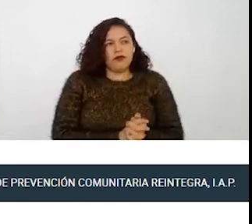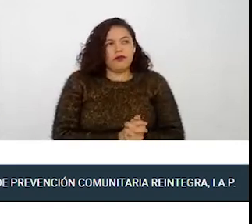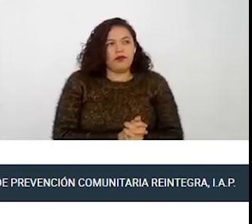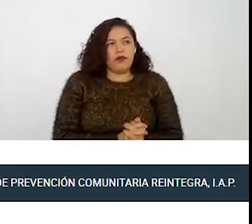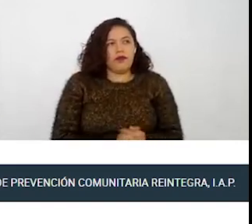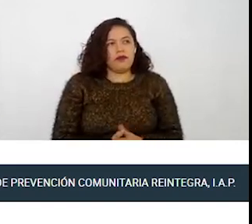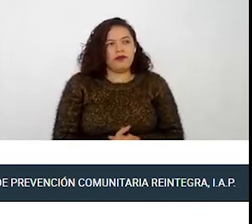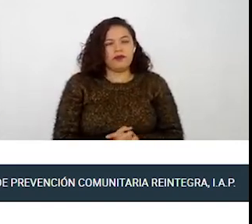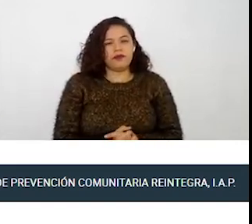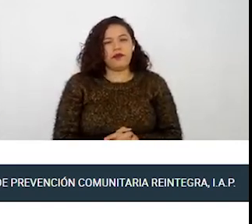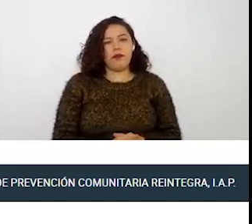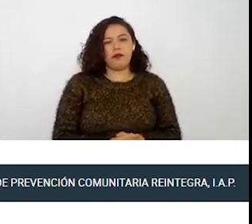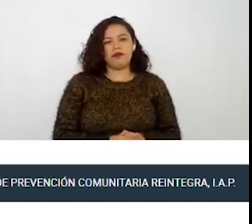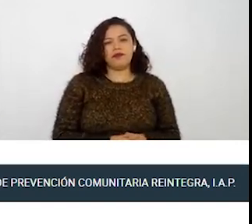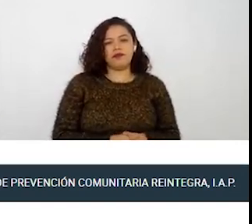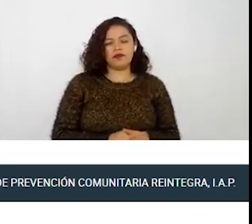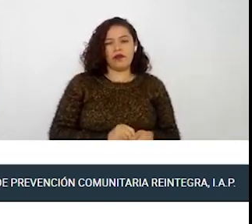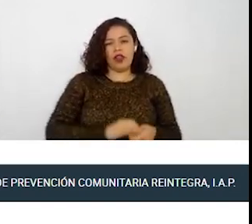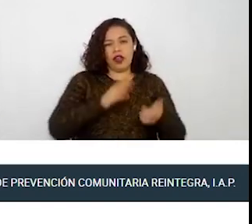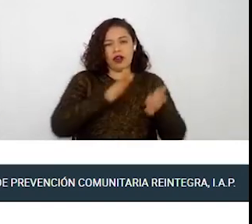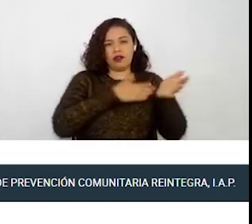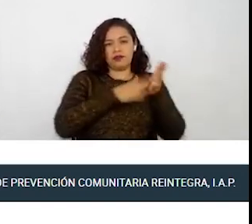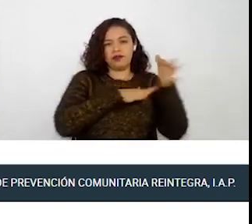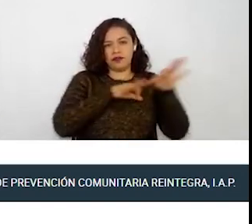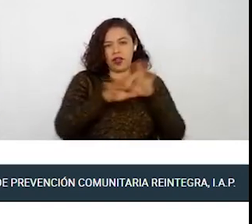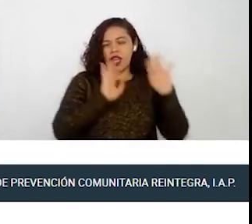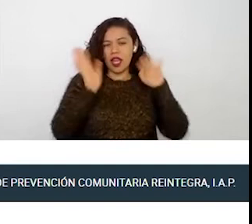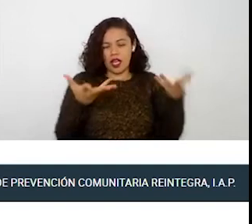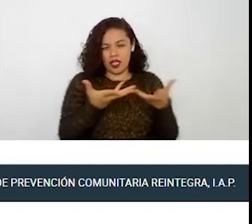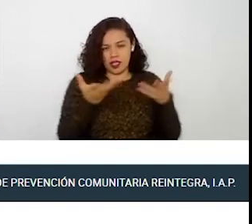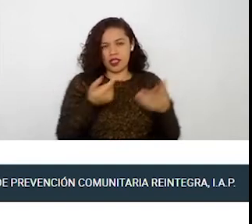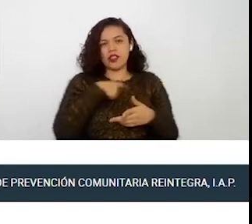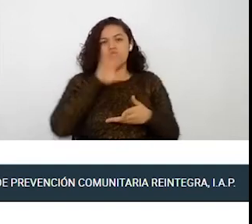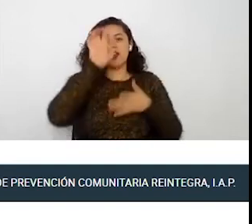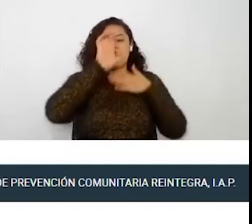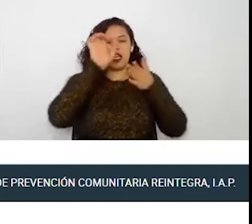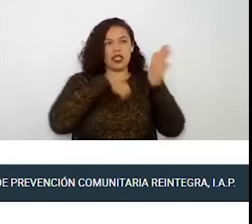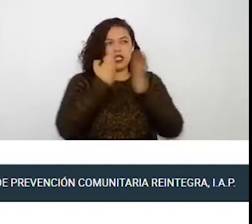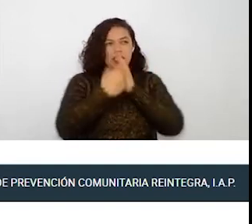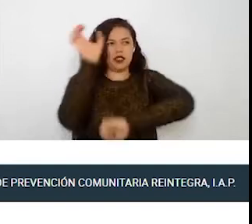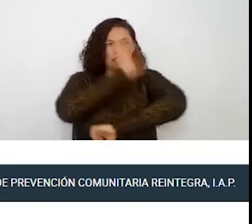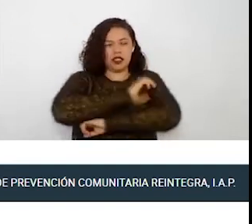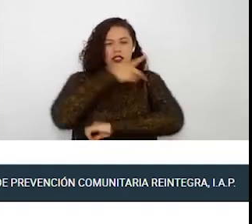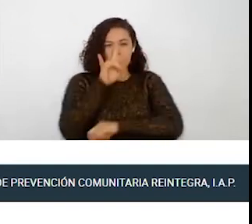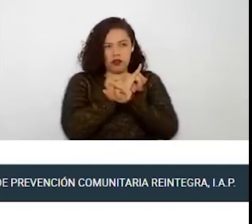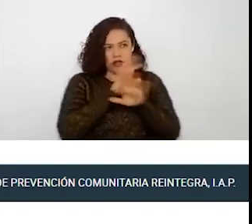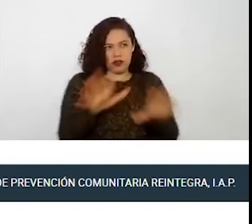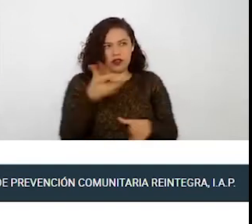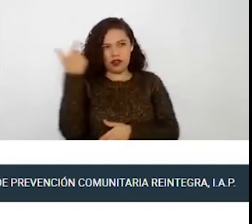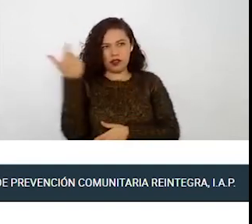una hoja de trabajo ya hecha yo hice un Excel que ustedes sería su información financiera